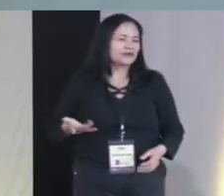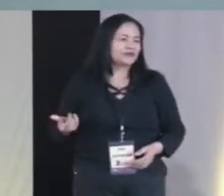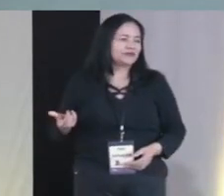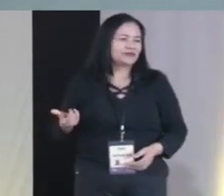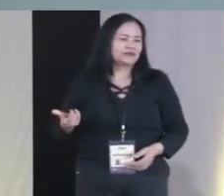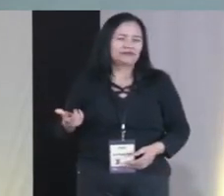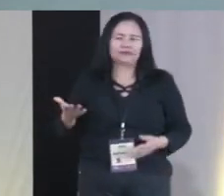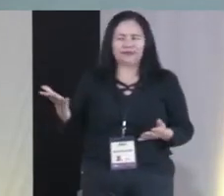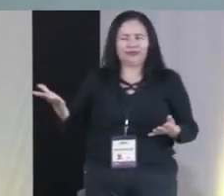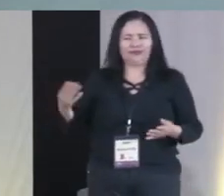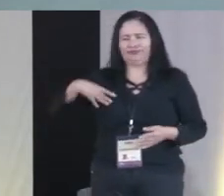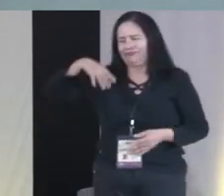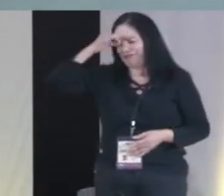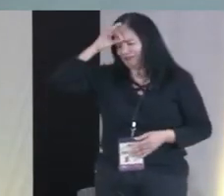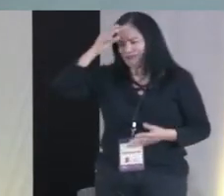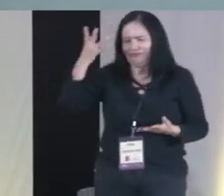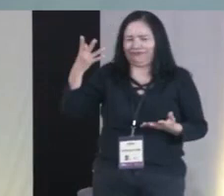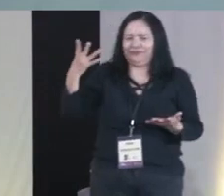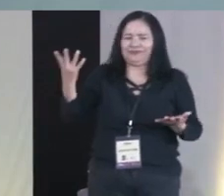muy acomplejado,